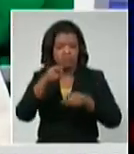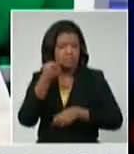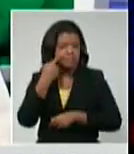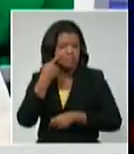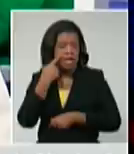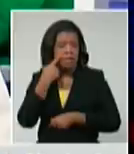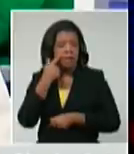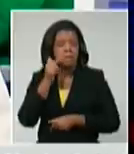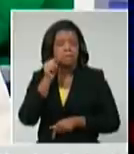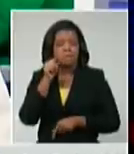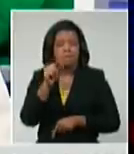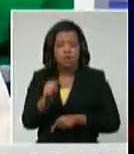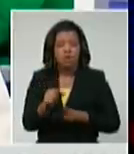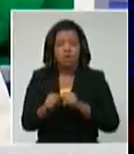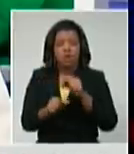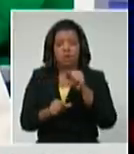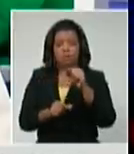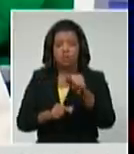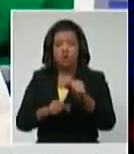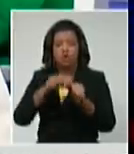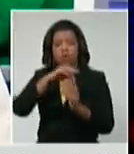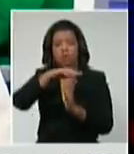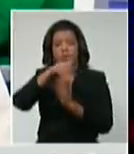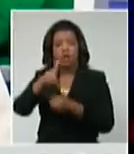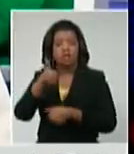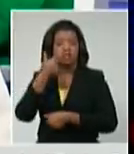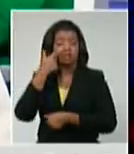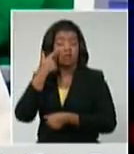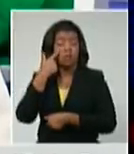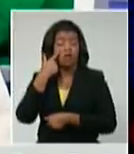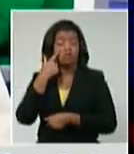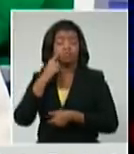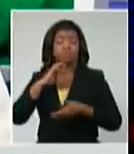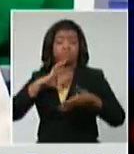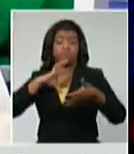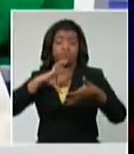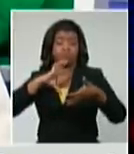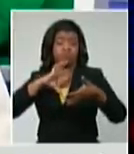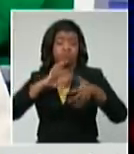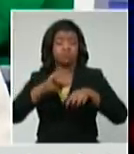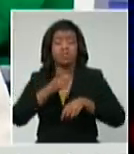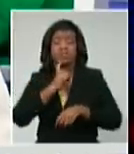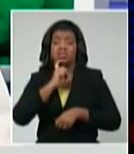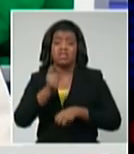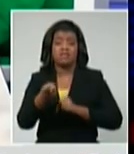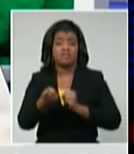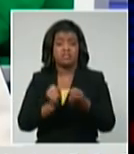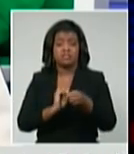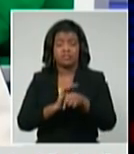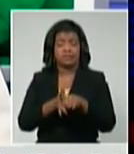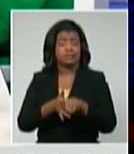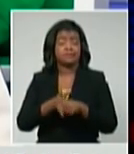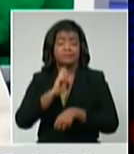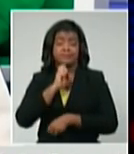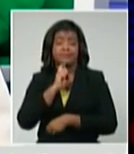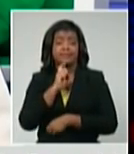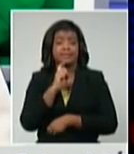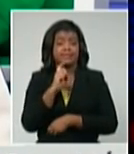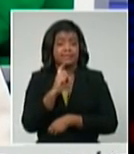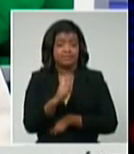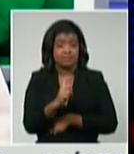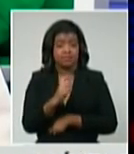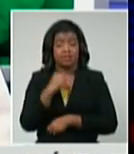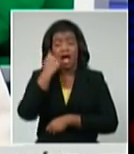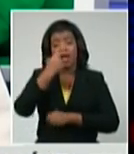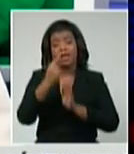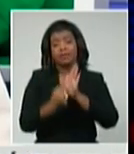los indicadores del mundo demuestran una vez más lo difícil que se ha hecho su control por sus características,